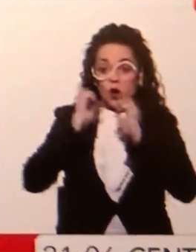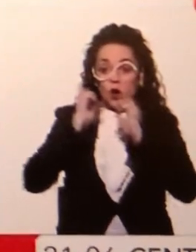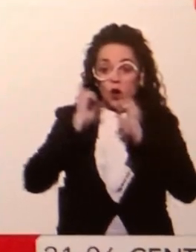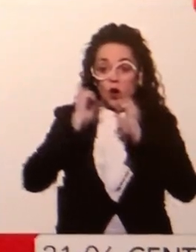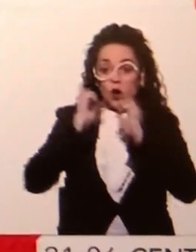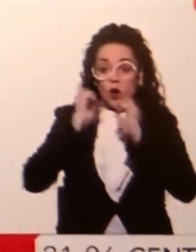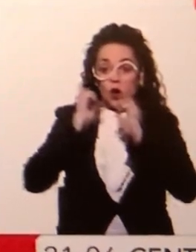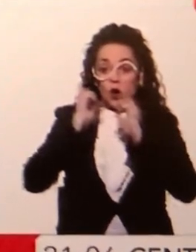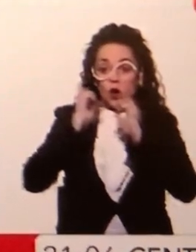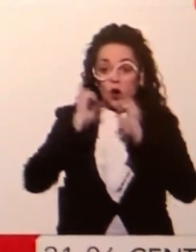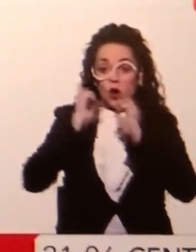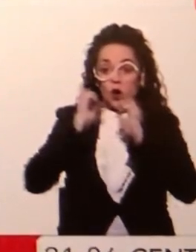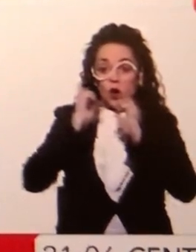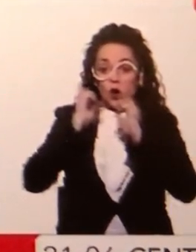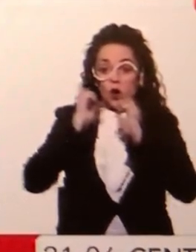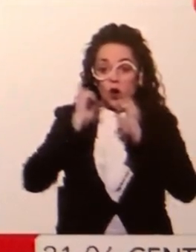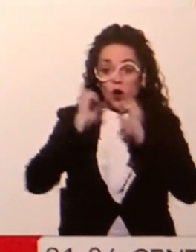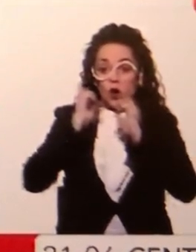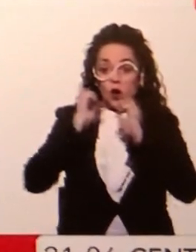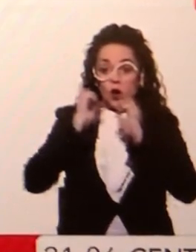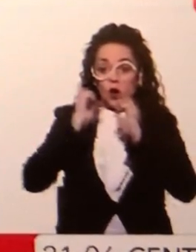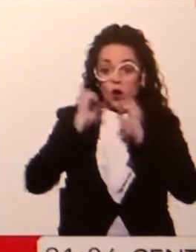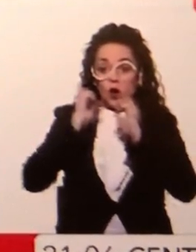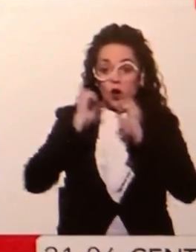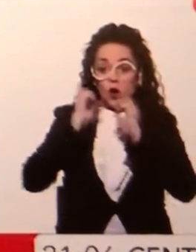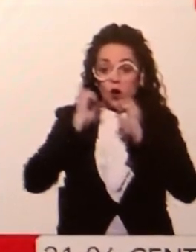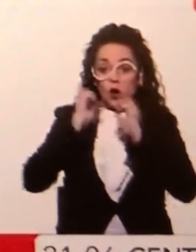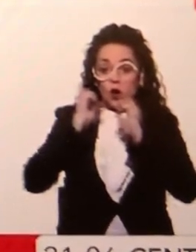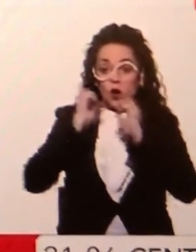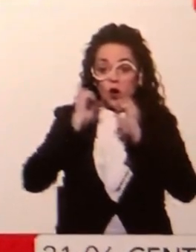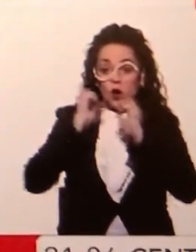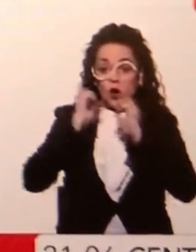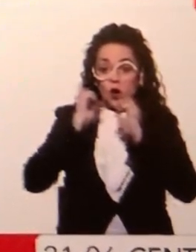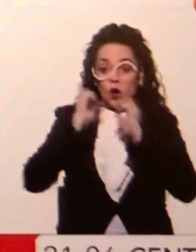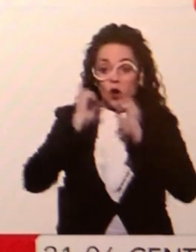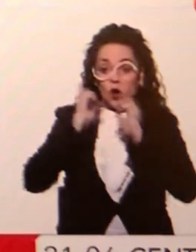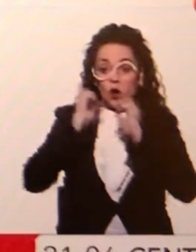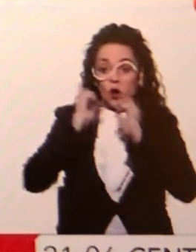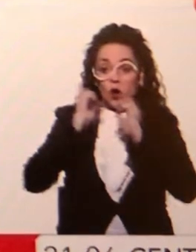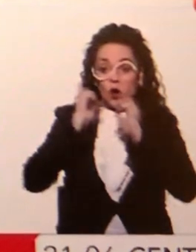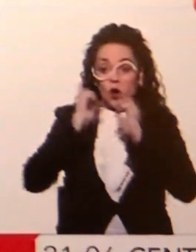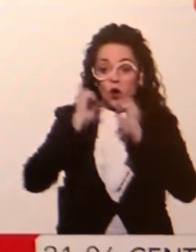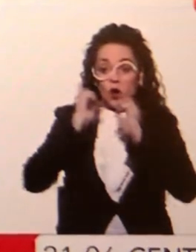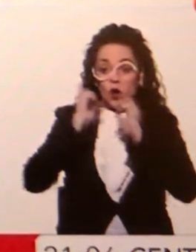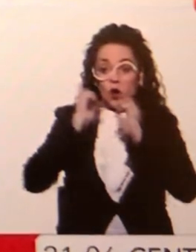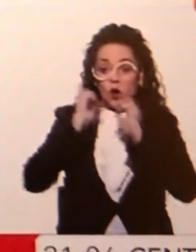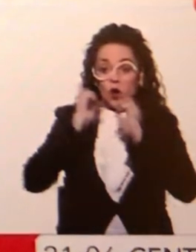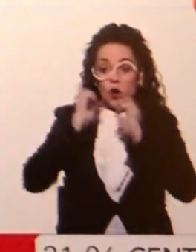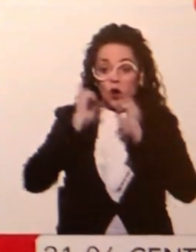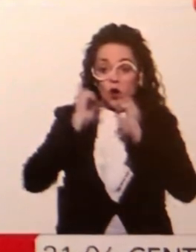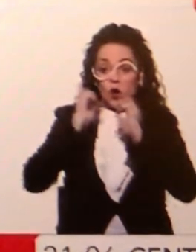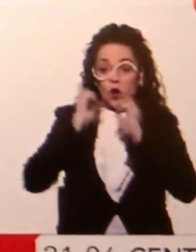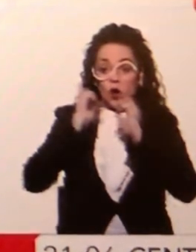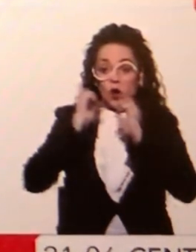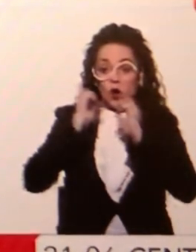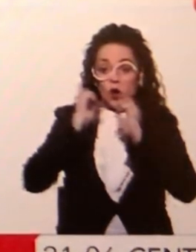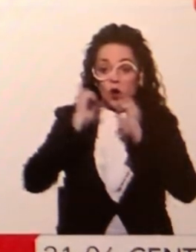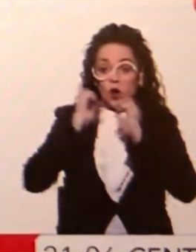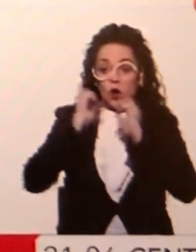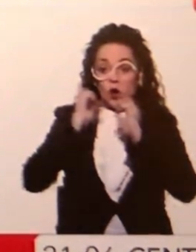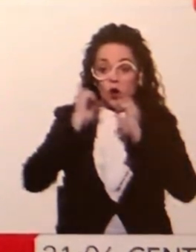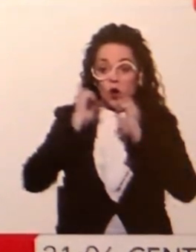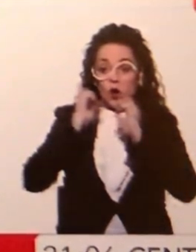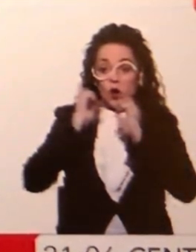fui no obviamente eso es absurdo 400,000 millones de pesos Perdón eso es absurdo no